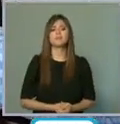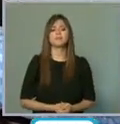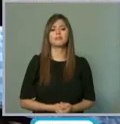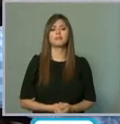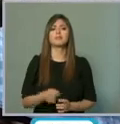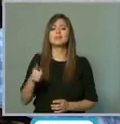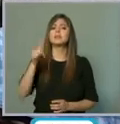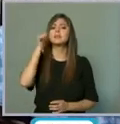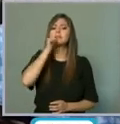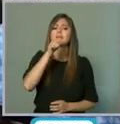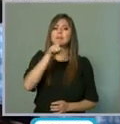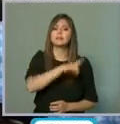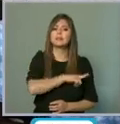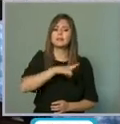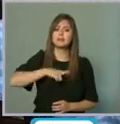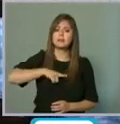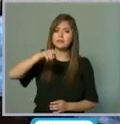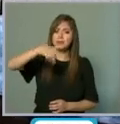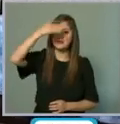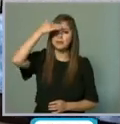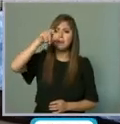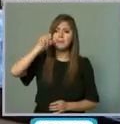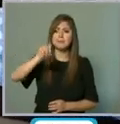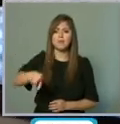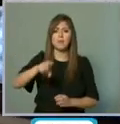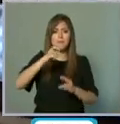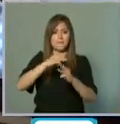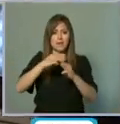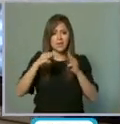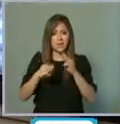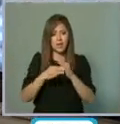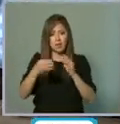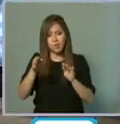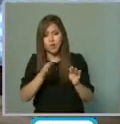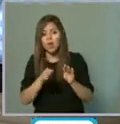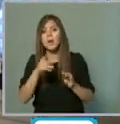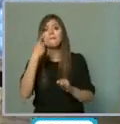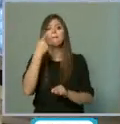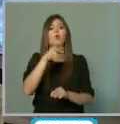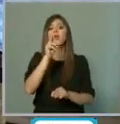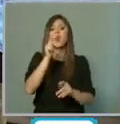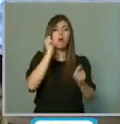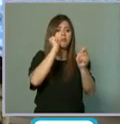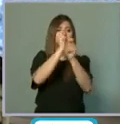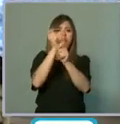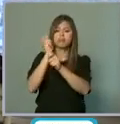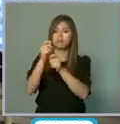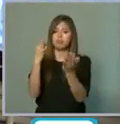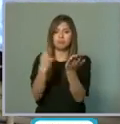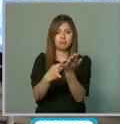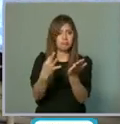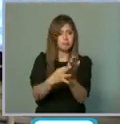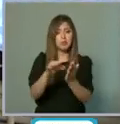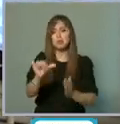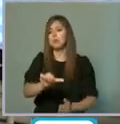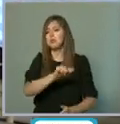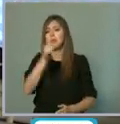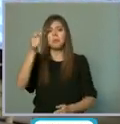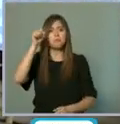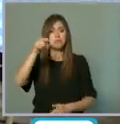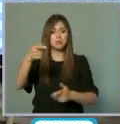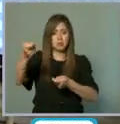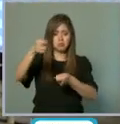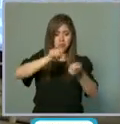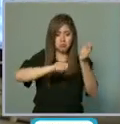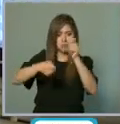siempre aprovechando la misma deformidad del material, y no lleva clavo, no lleva ningún otro elemento más que el propio